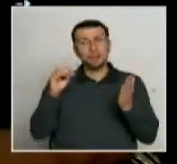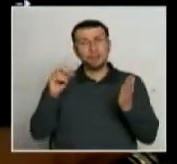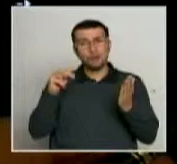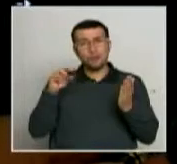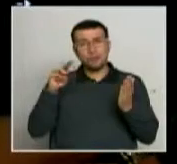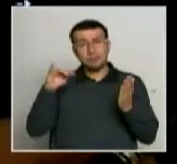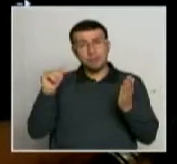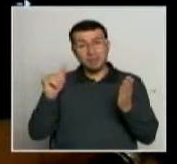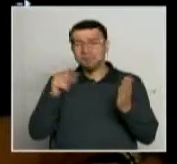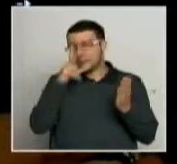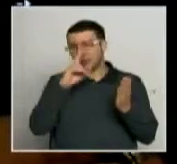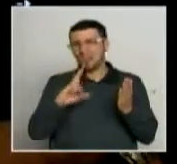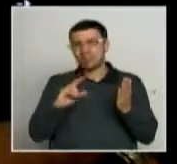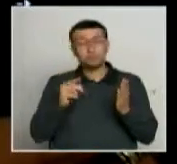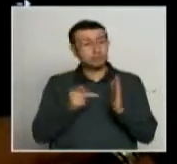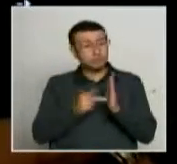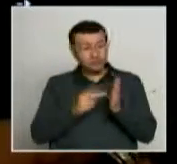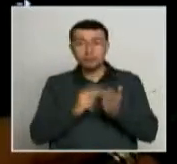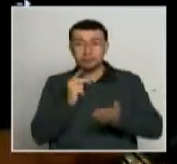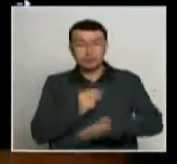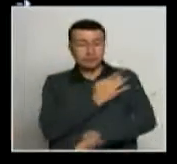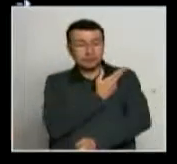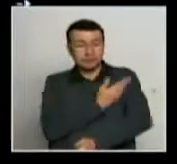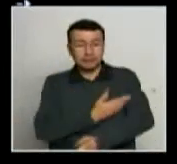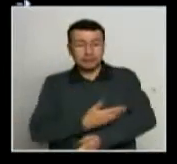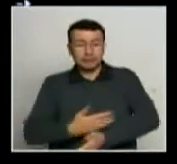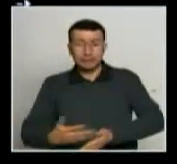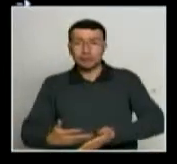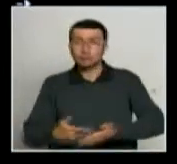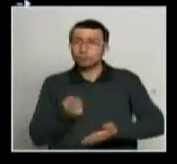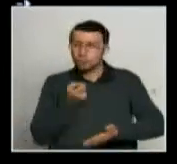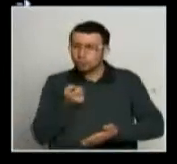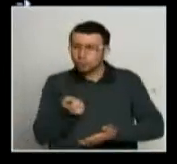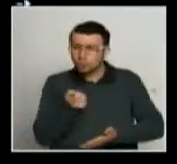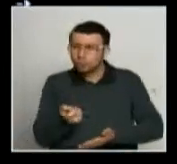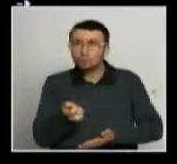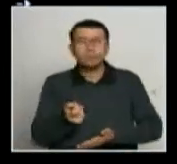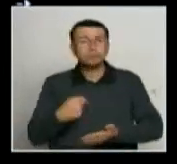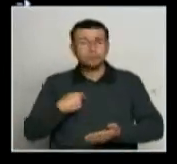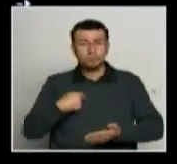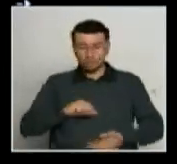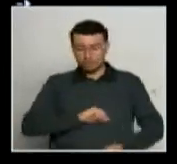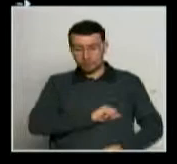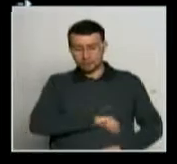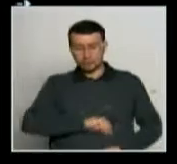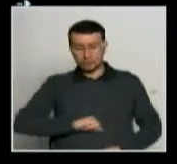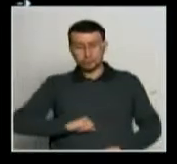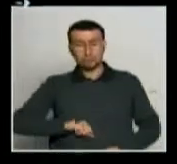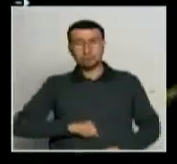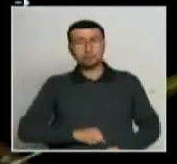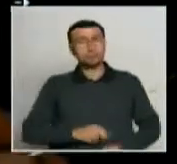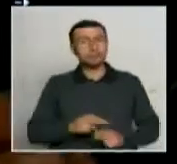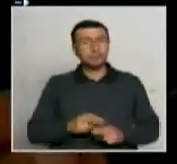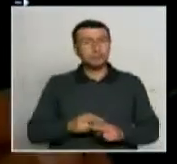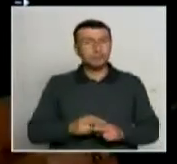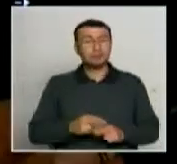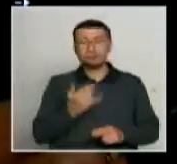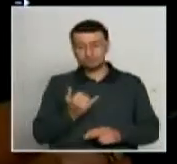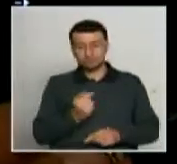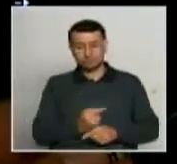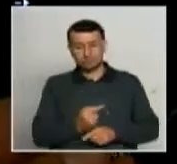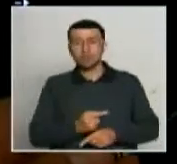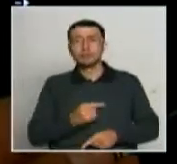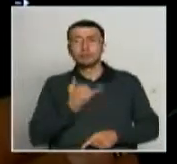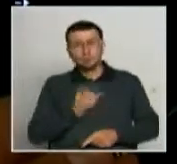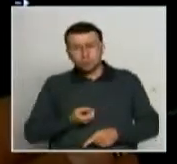quiere decir que la sangre se está acercando al aparato, este aparatico que tengo acá que se llama el transductor. La sangre